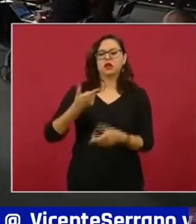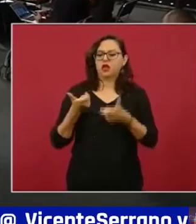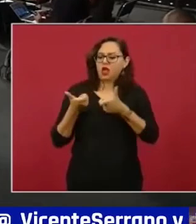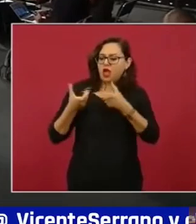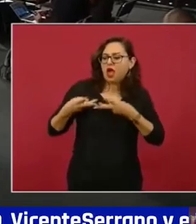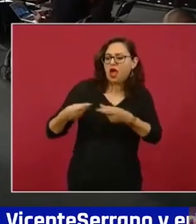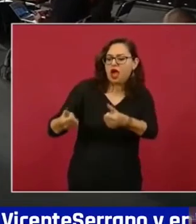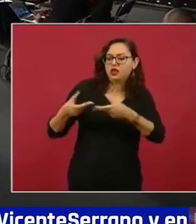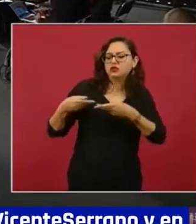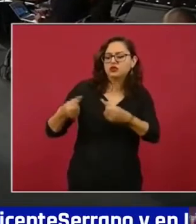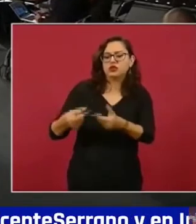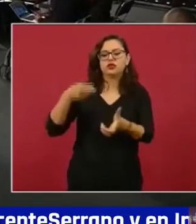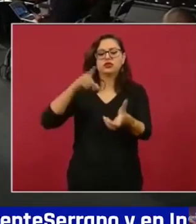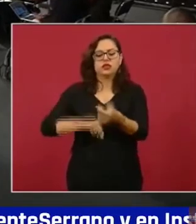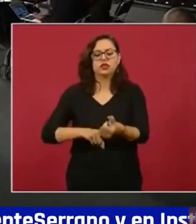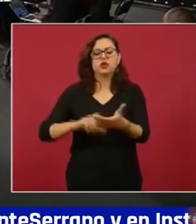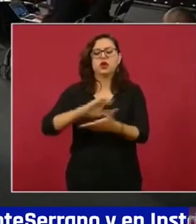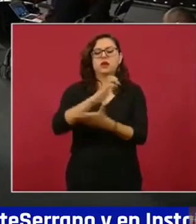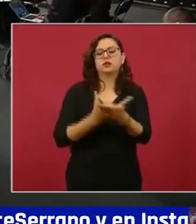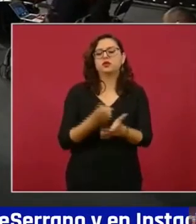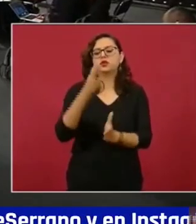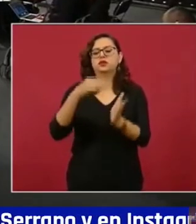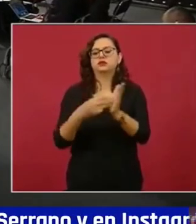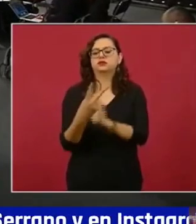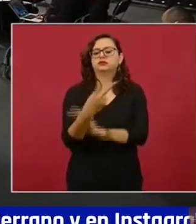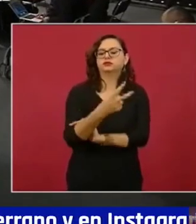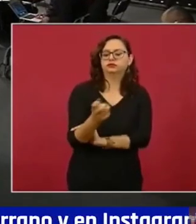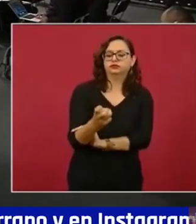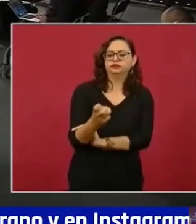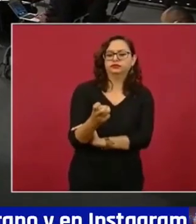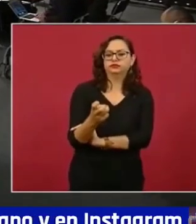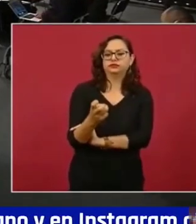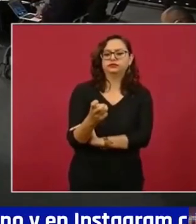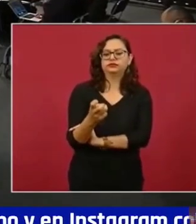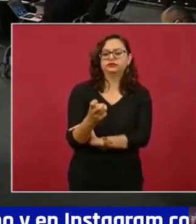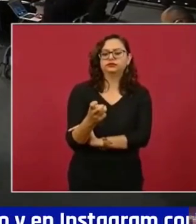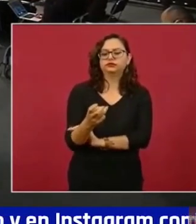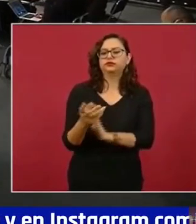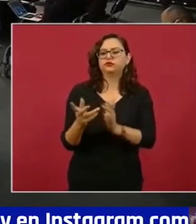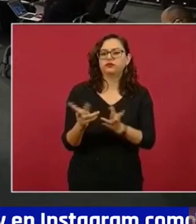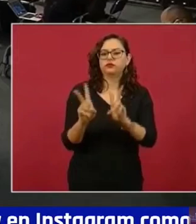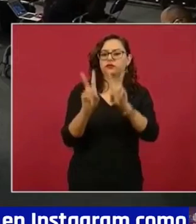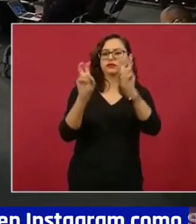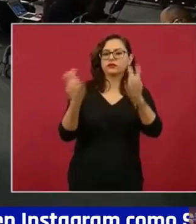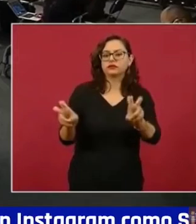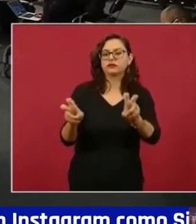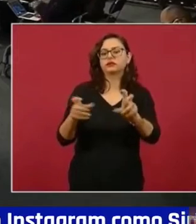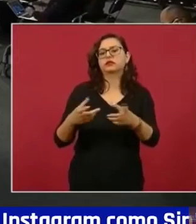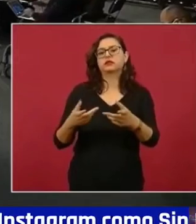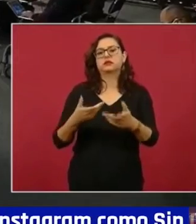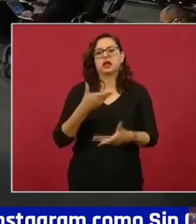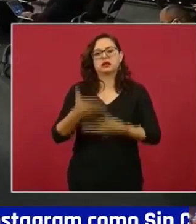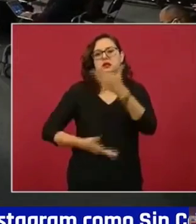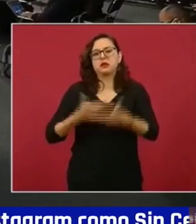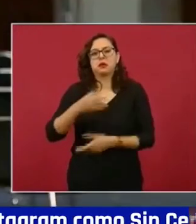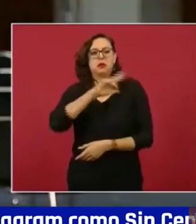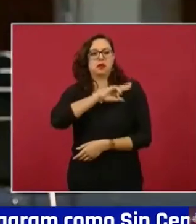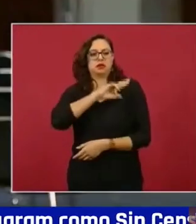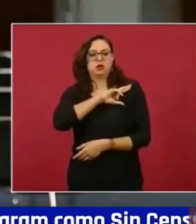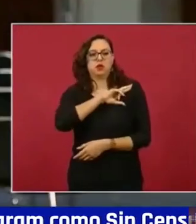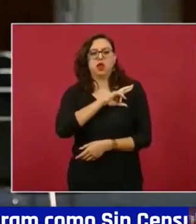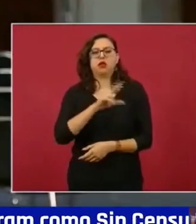este capítulo 3200 que tiene que ver con los arrendamientos de servicios, pues